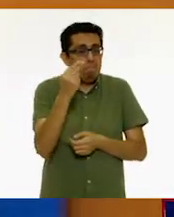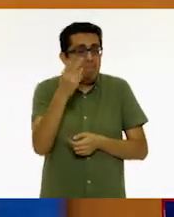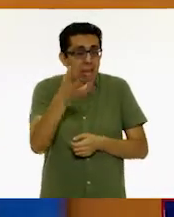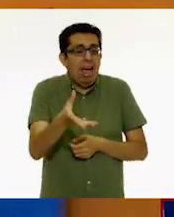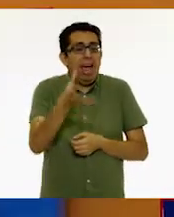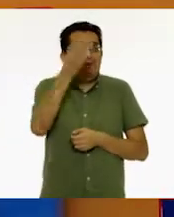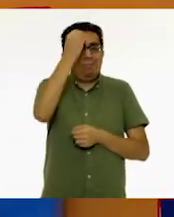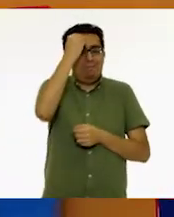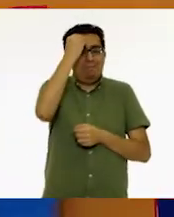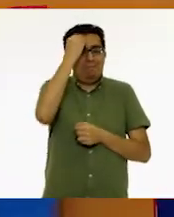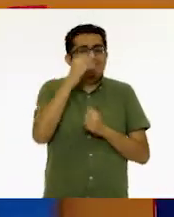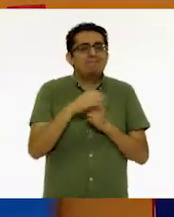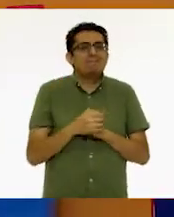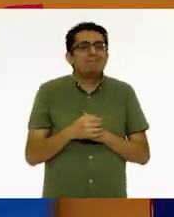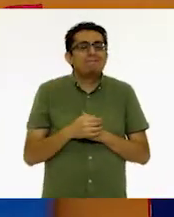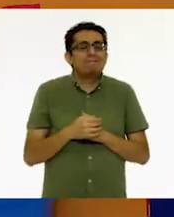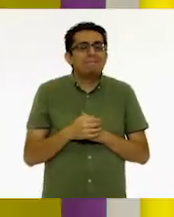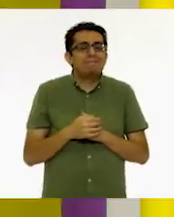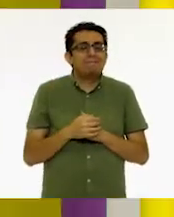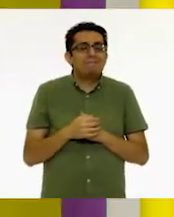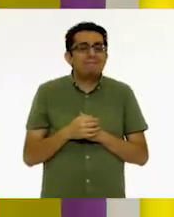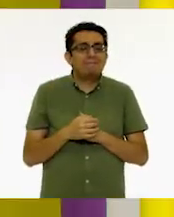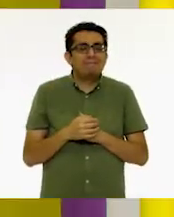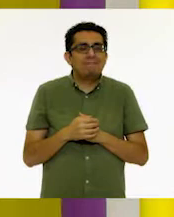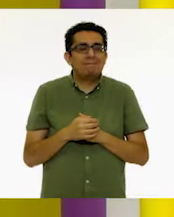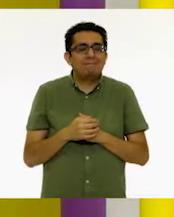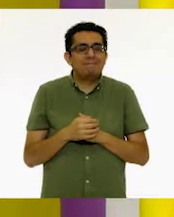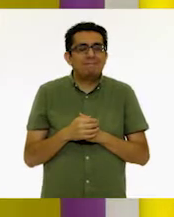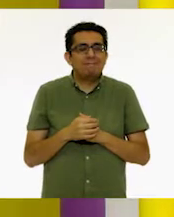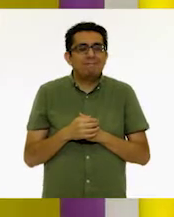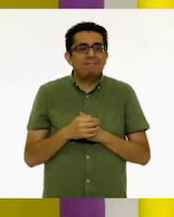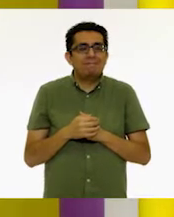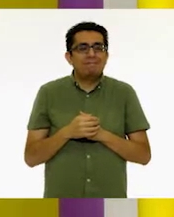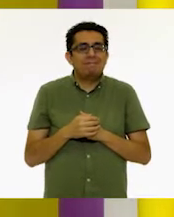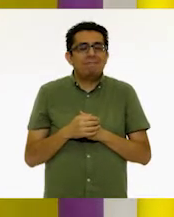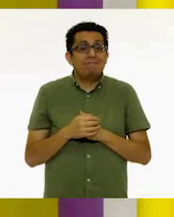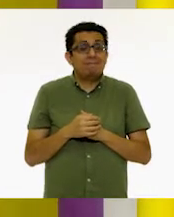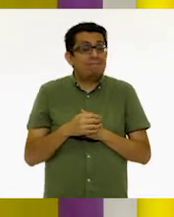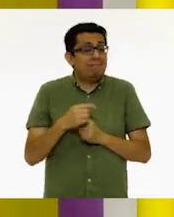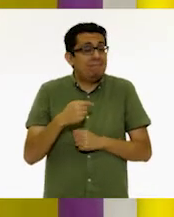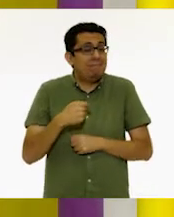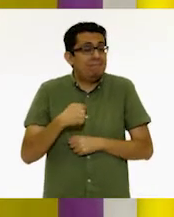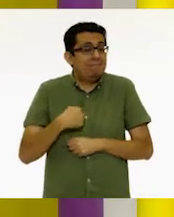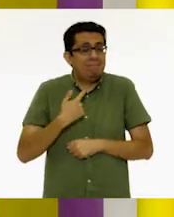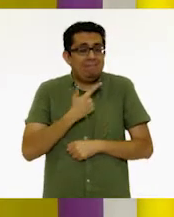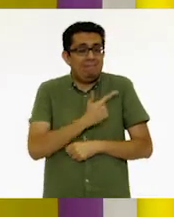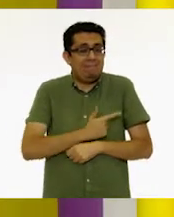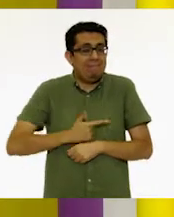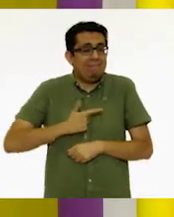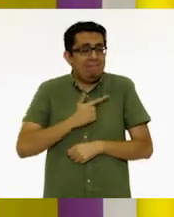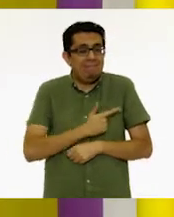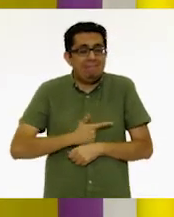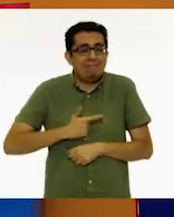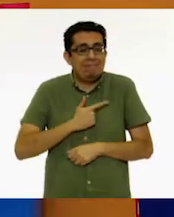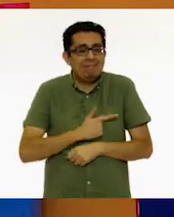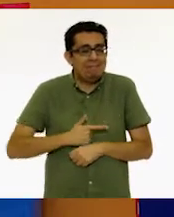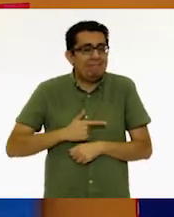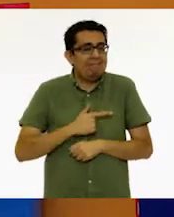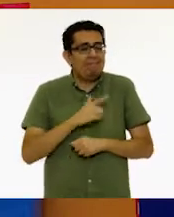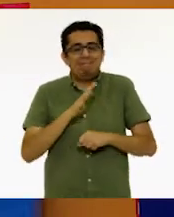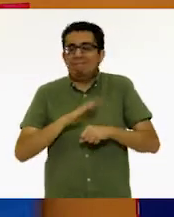que aprenderlo. A mí me gusta, como a